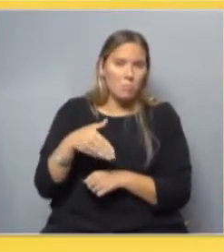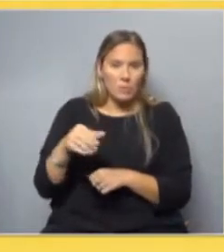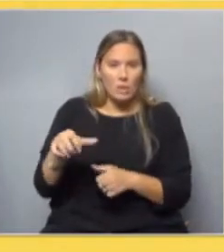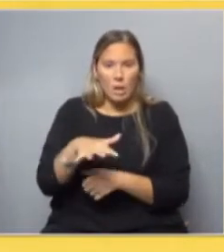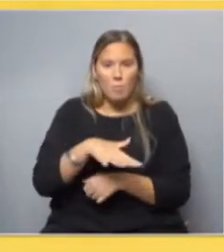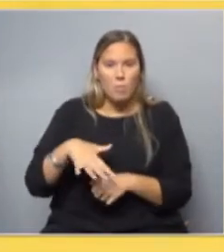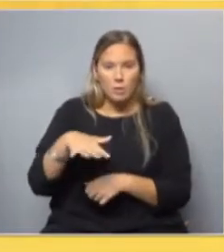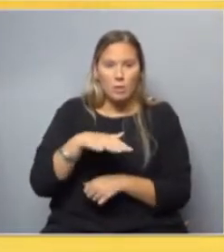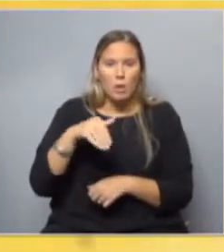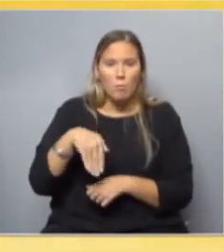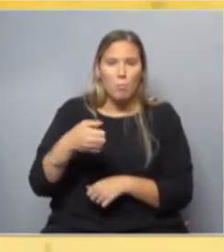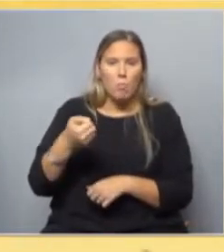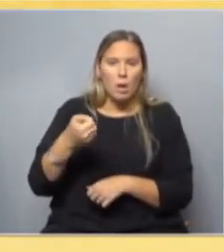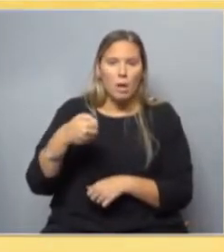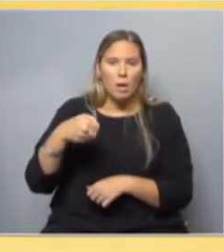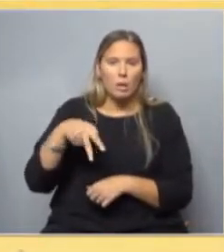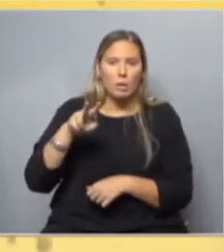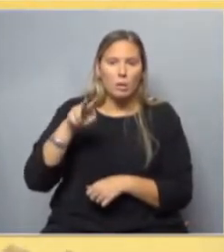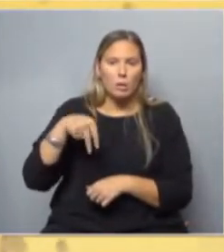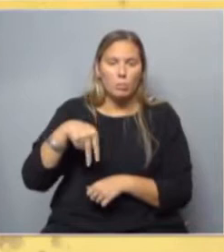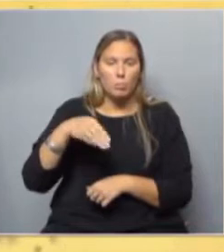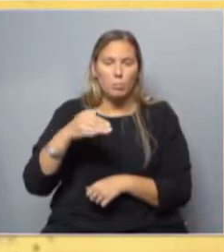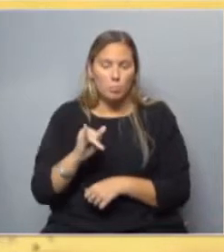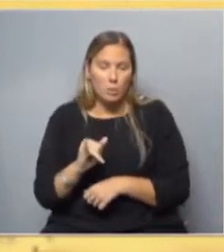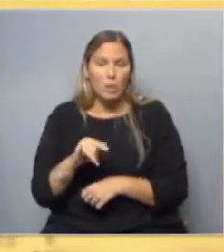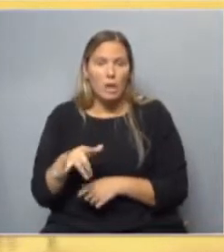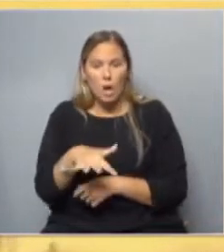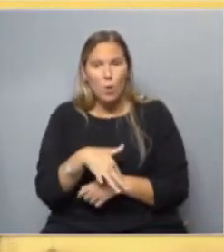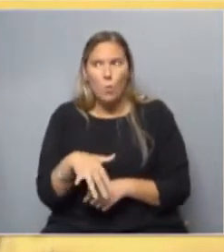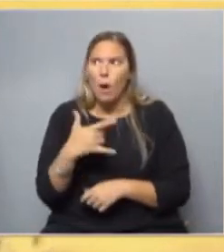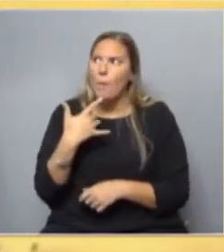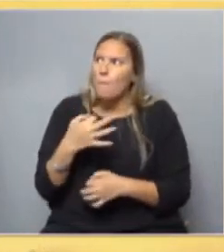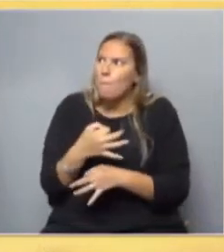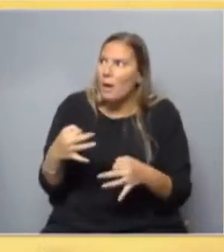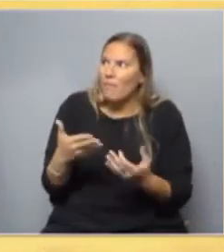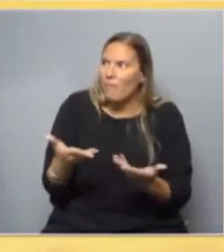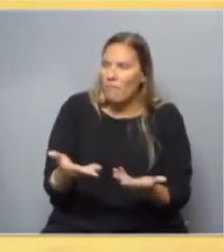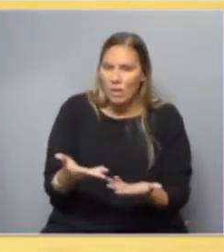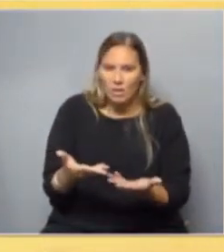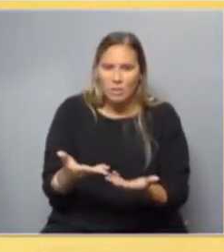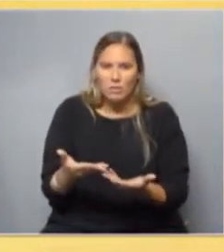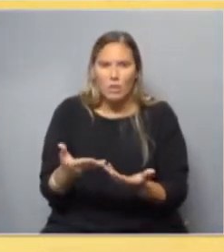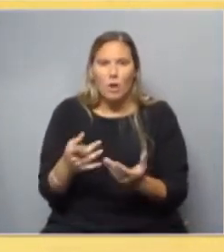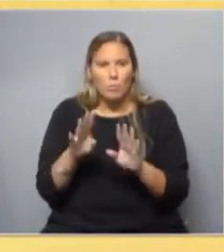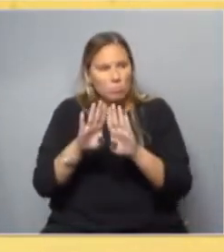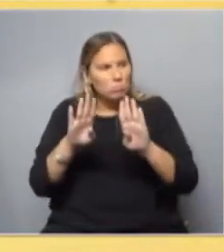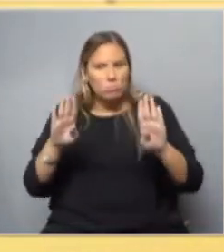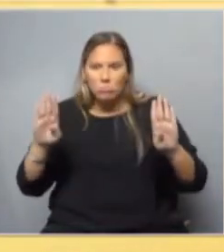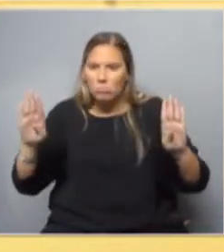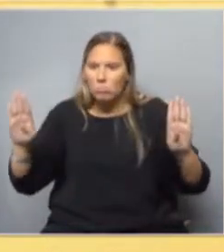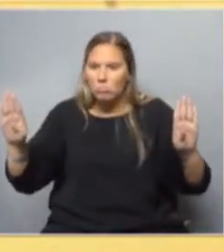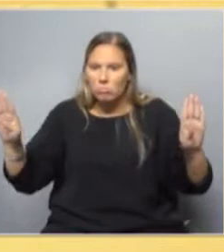patio Mainumbí, en la Ciudad Vieja, y dije, bueno, este es como un lugar que es ideal, ¿no? Bien horizontal, como para